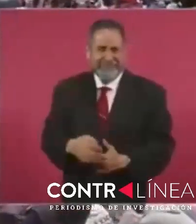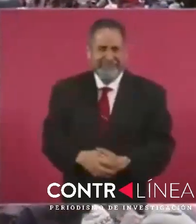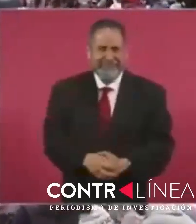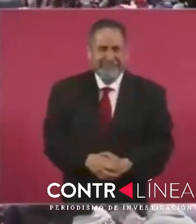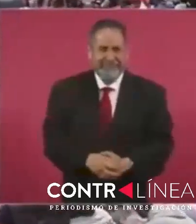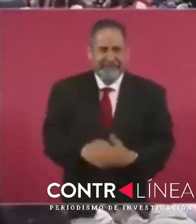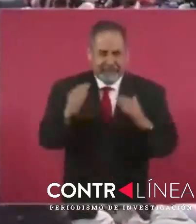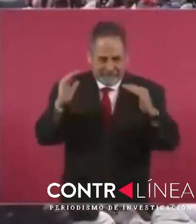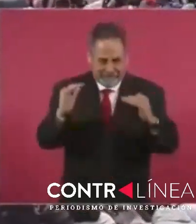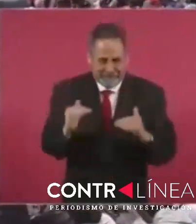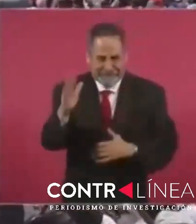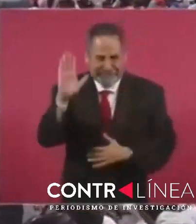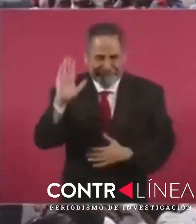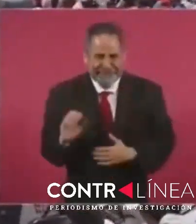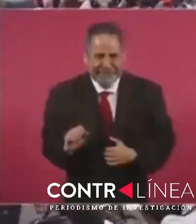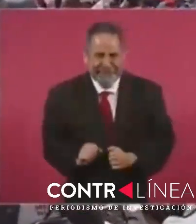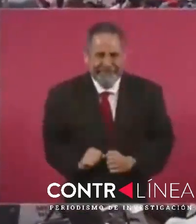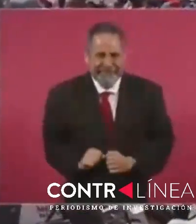Bájenla.